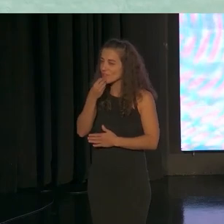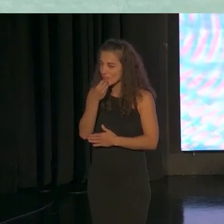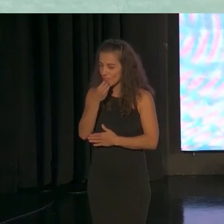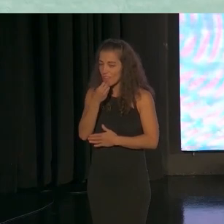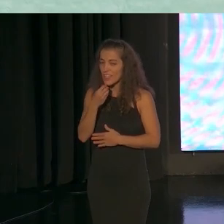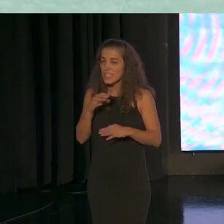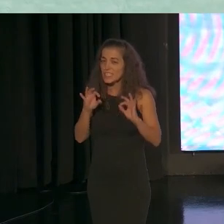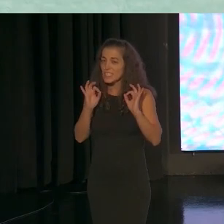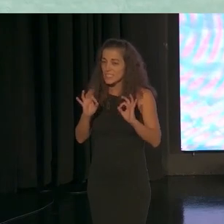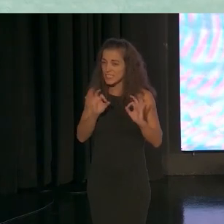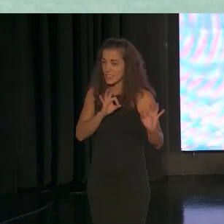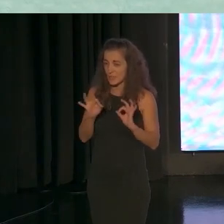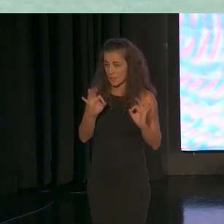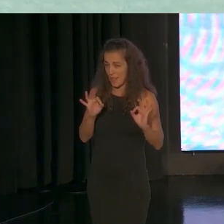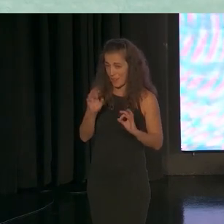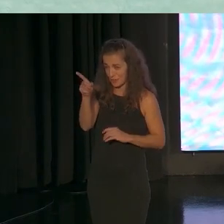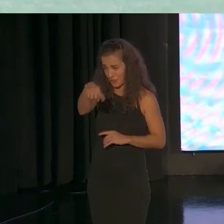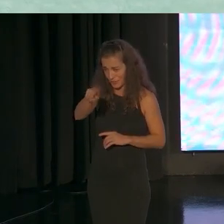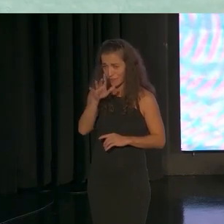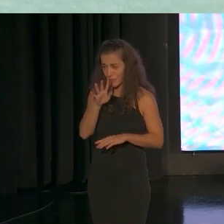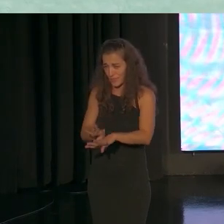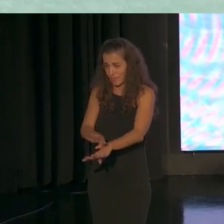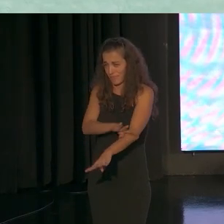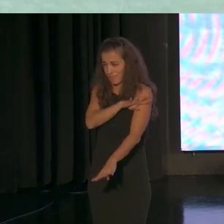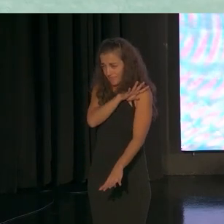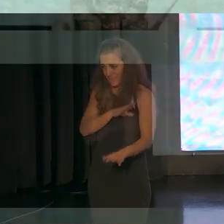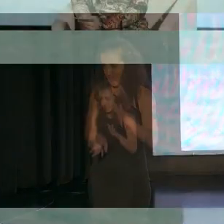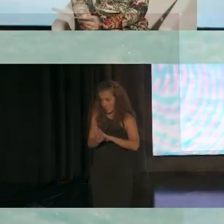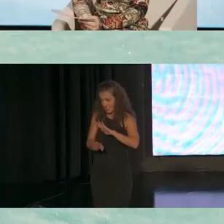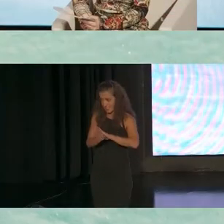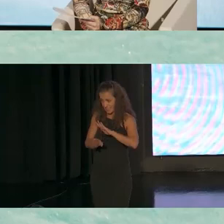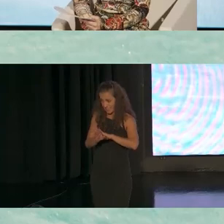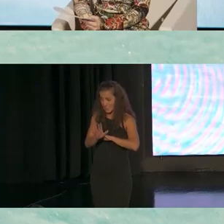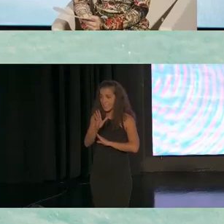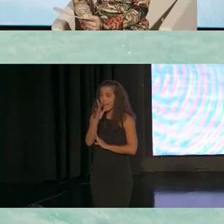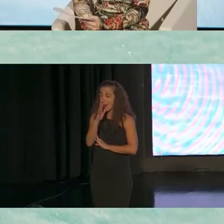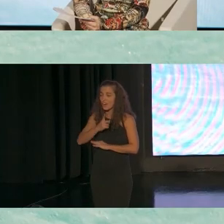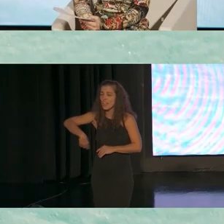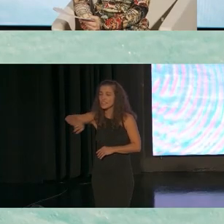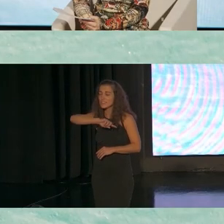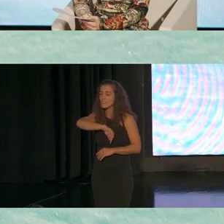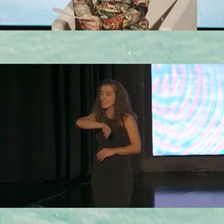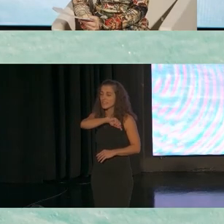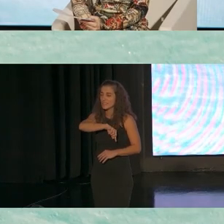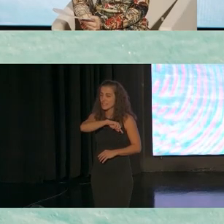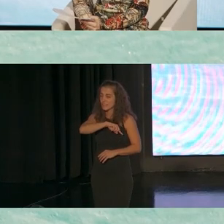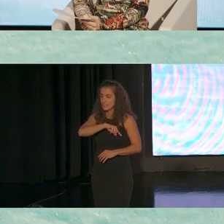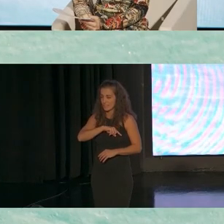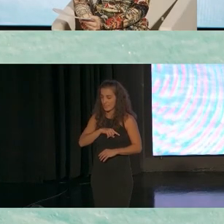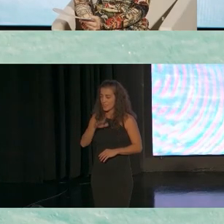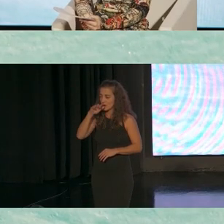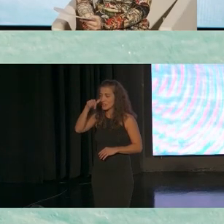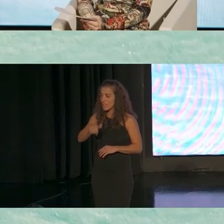preparaos porque las emociones siguen vamos a sentir porque aquí van a